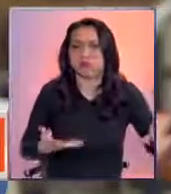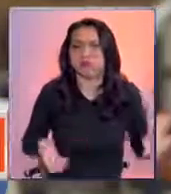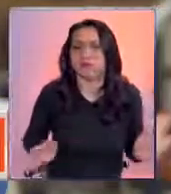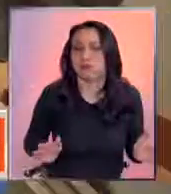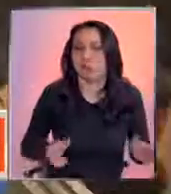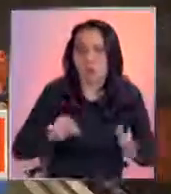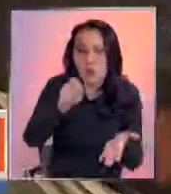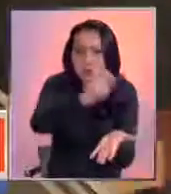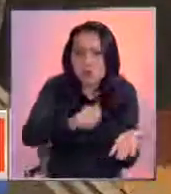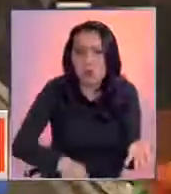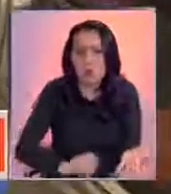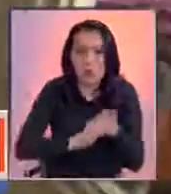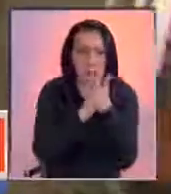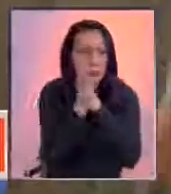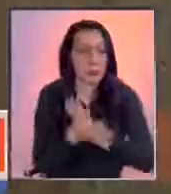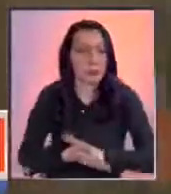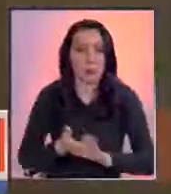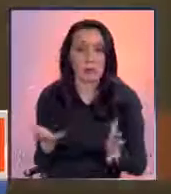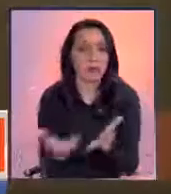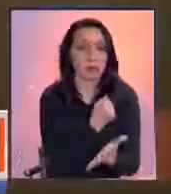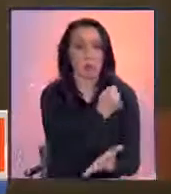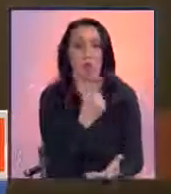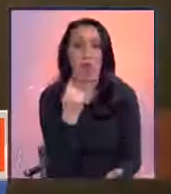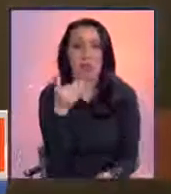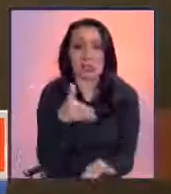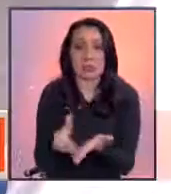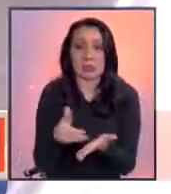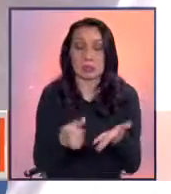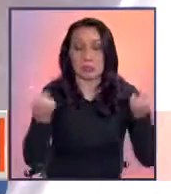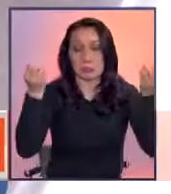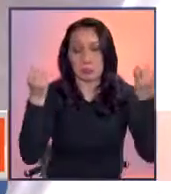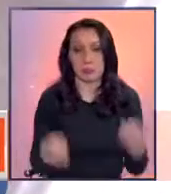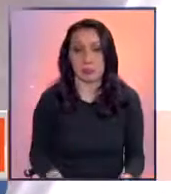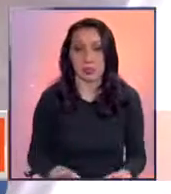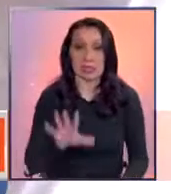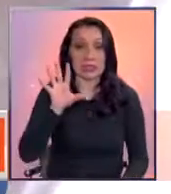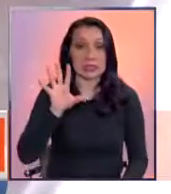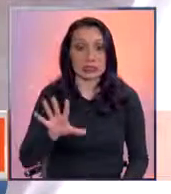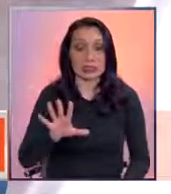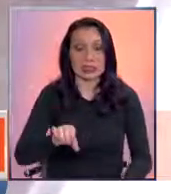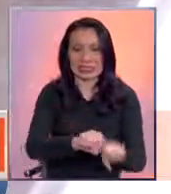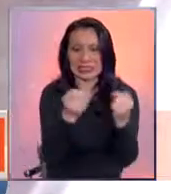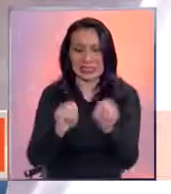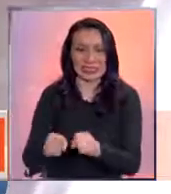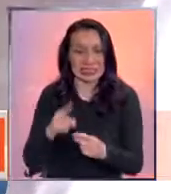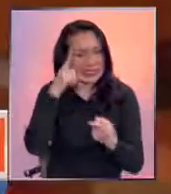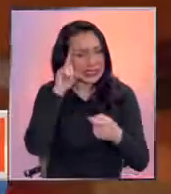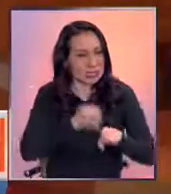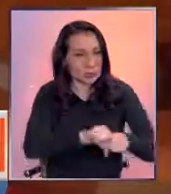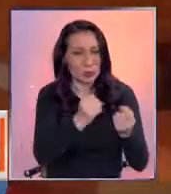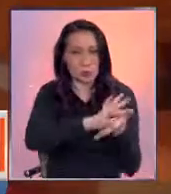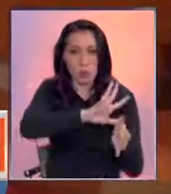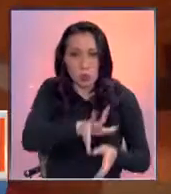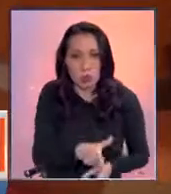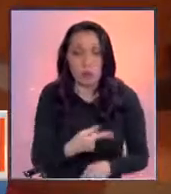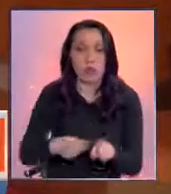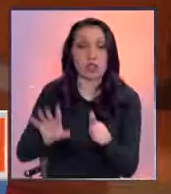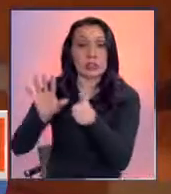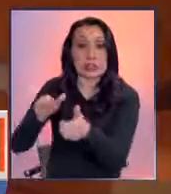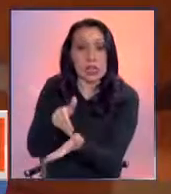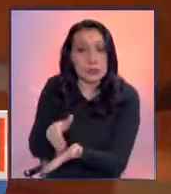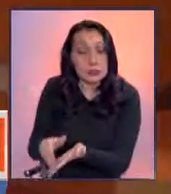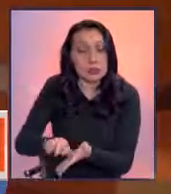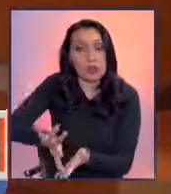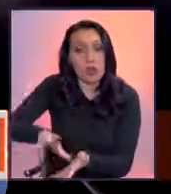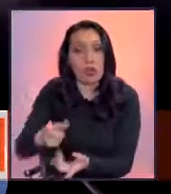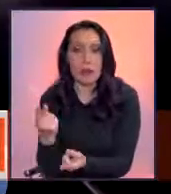los plumones. En total, 11 millones de pesos en pérdida, 5 en daños, destrozos y robos y otros 6 millones